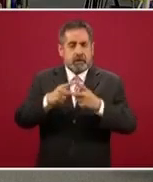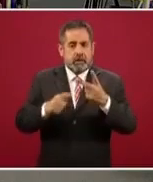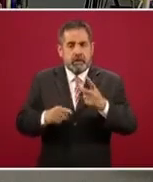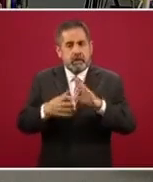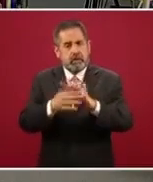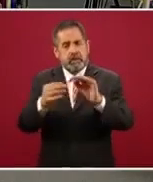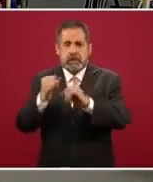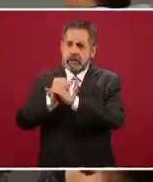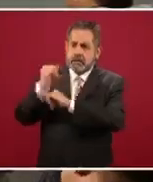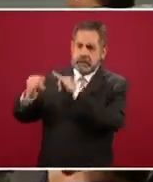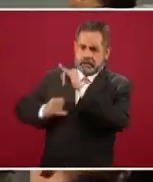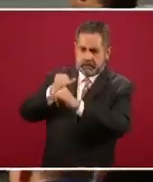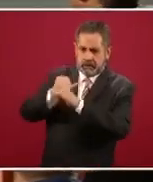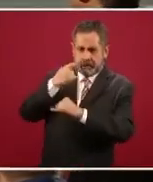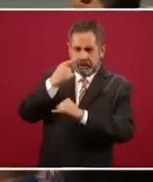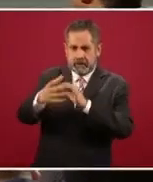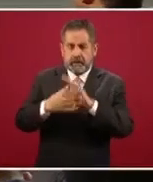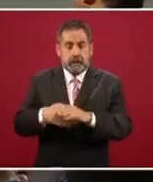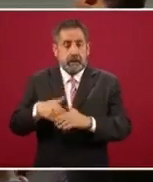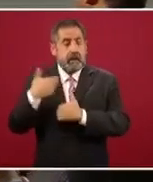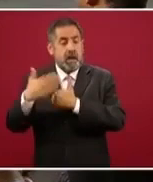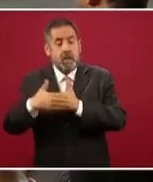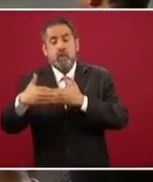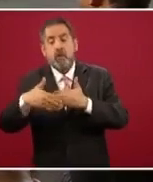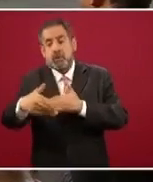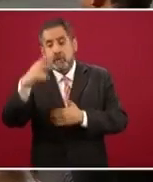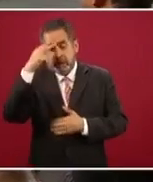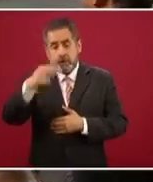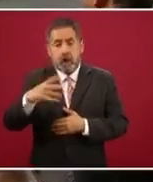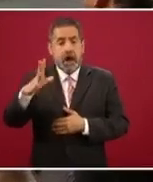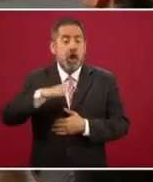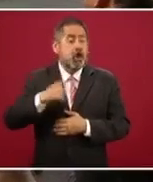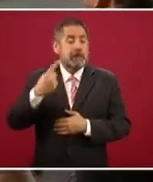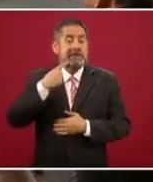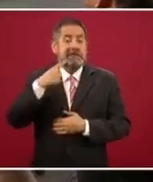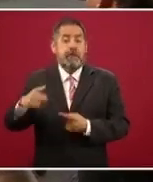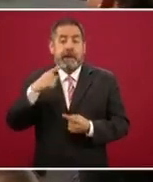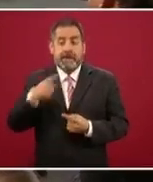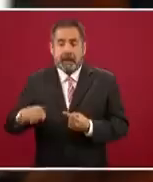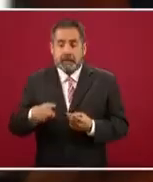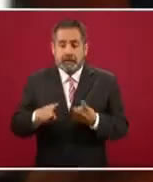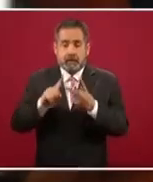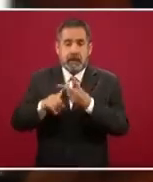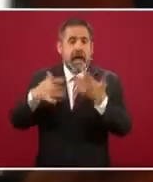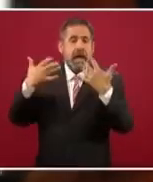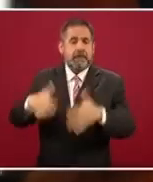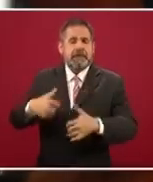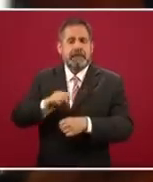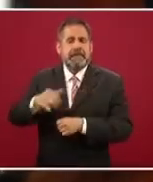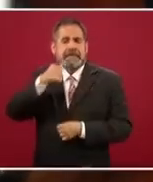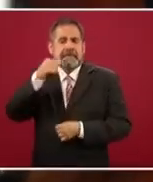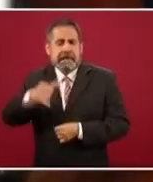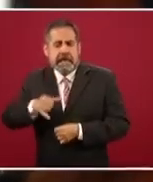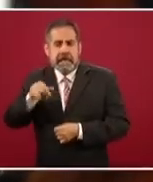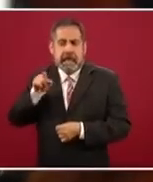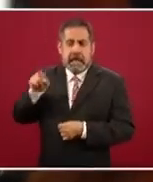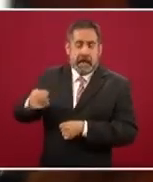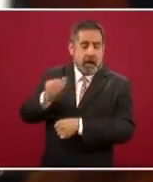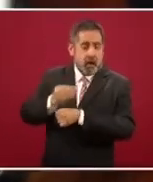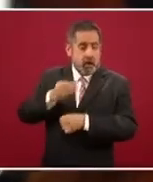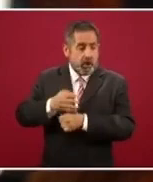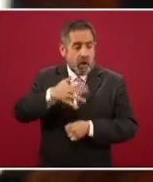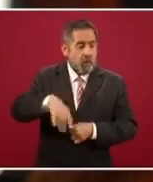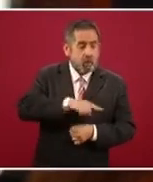tema internacional. México está en las próximas semanas a recibir dos demandas fuertes, una por unas empresas de Italia que está buscando en este momento